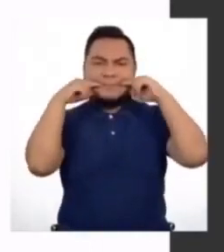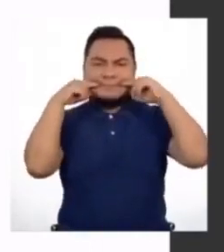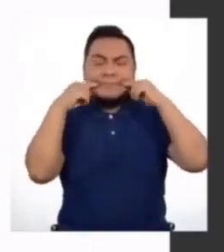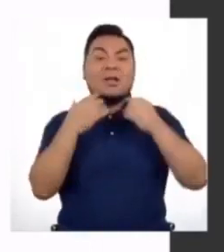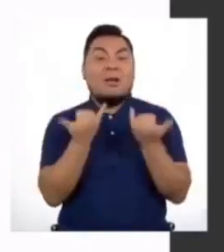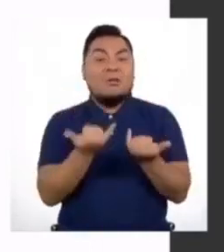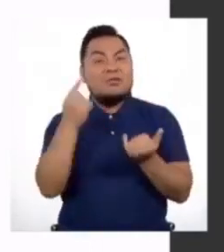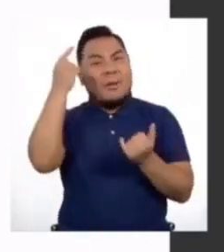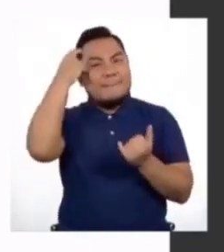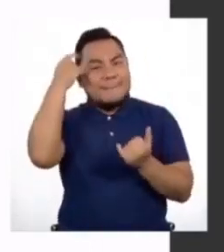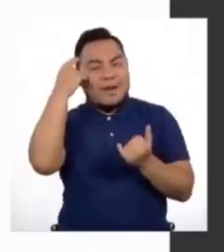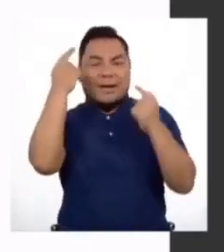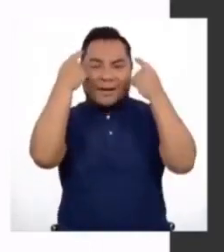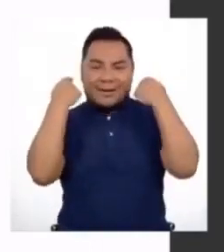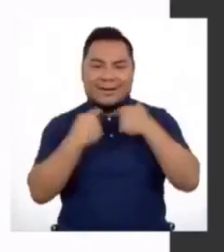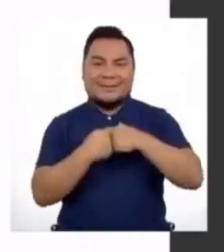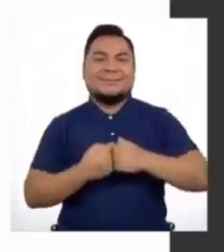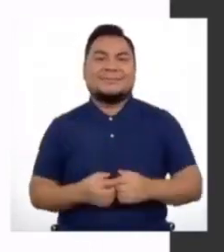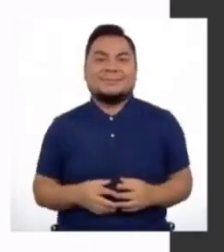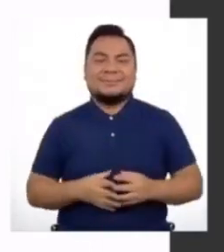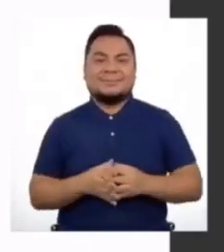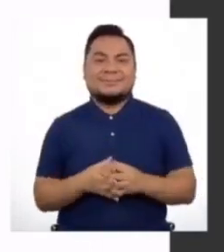más realista.